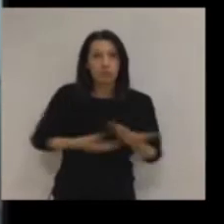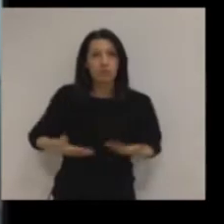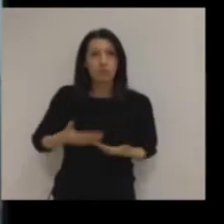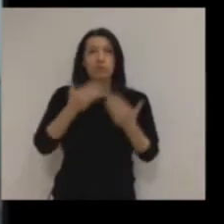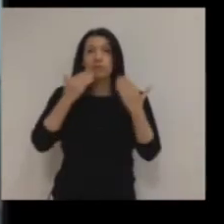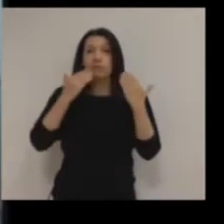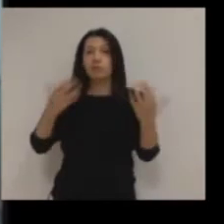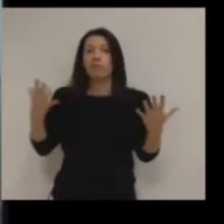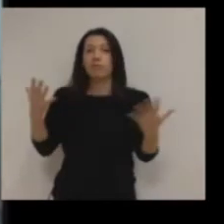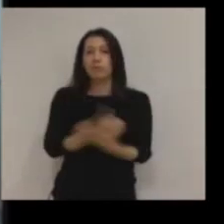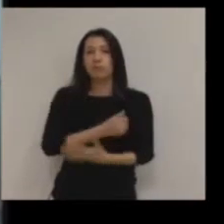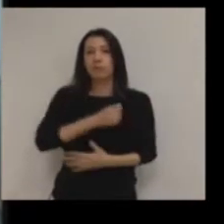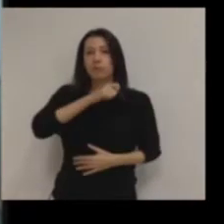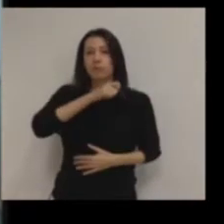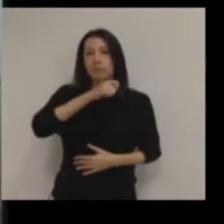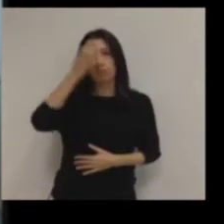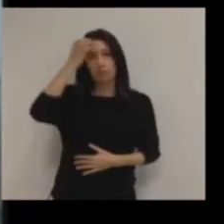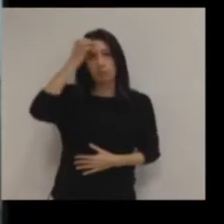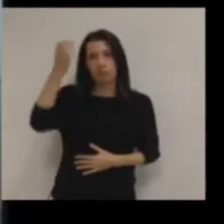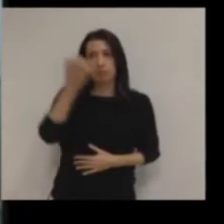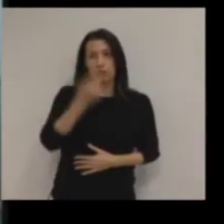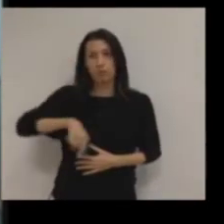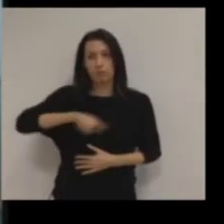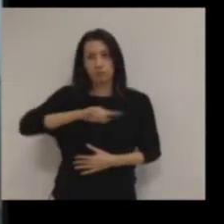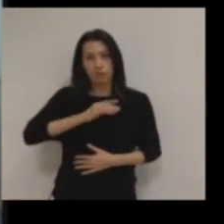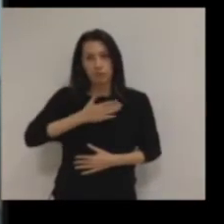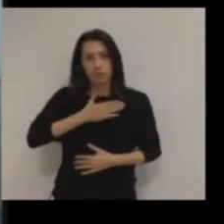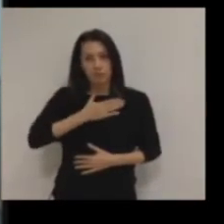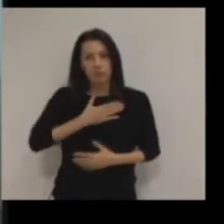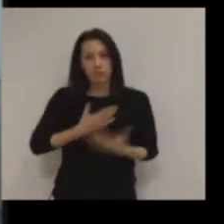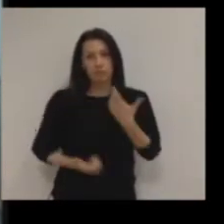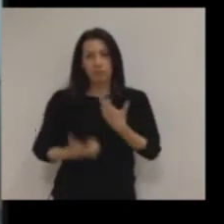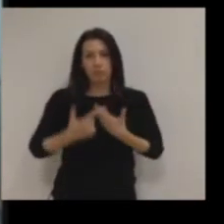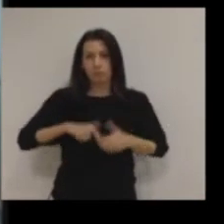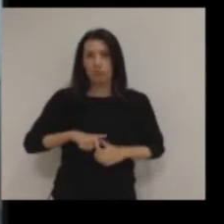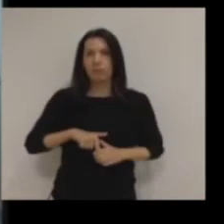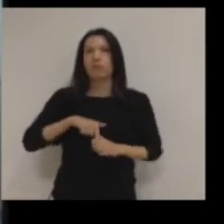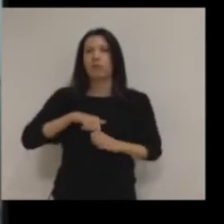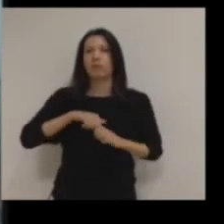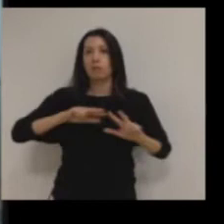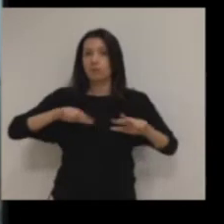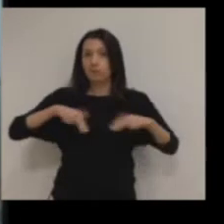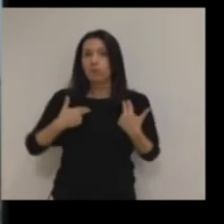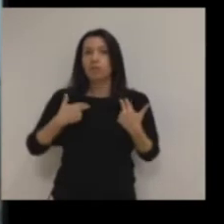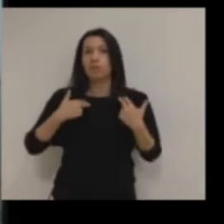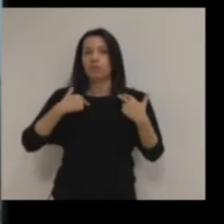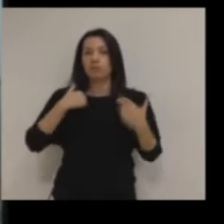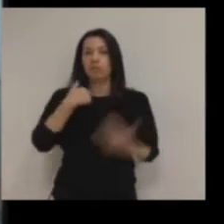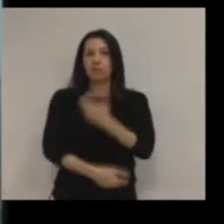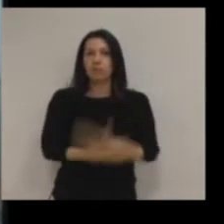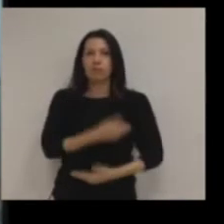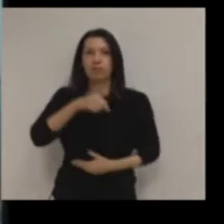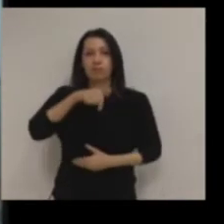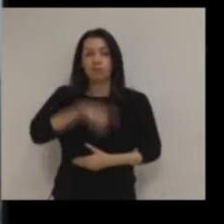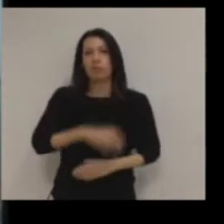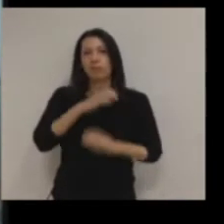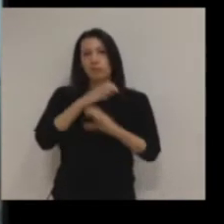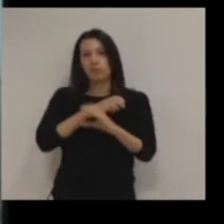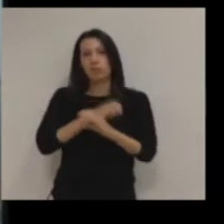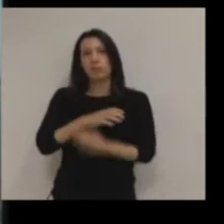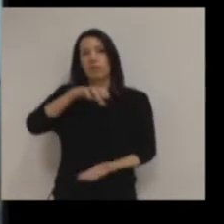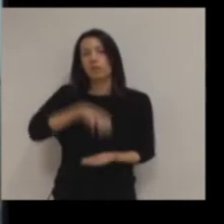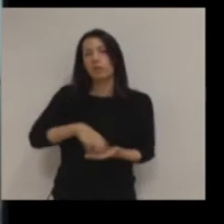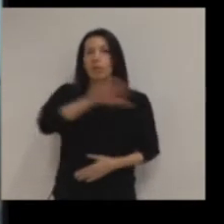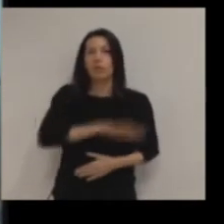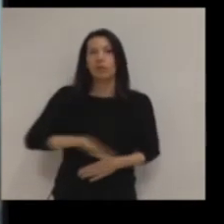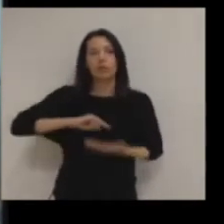Agradecer a todos nuestros patronos, los patronos que componen y hacen posible la viabilidad del CENTAC, del Centro Nacional